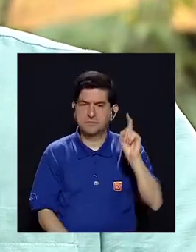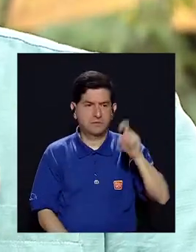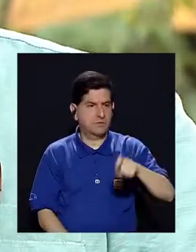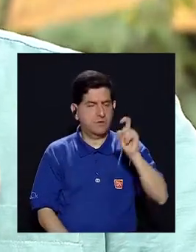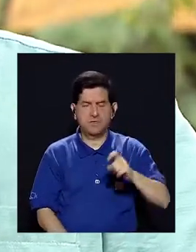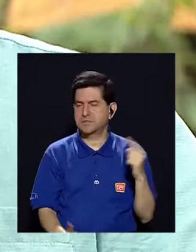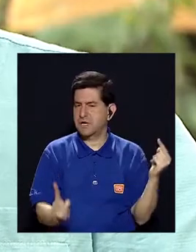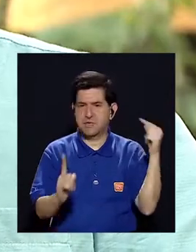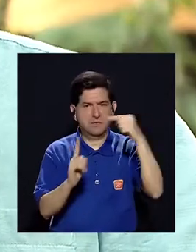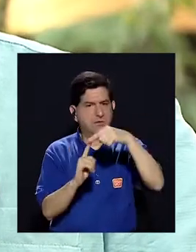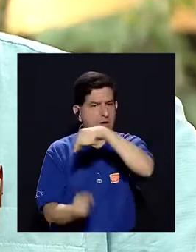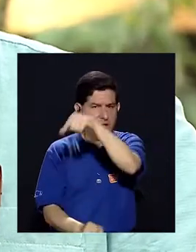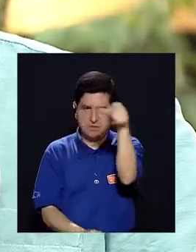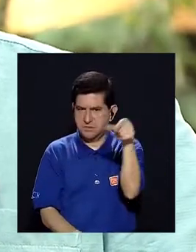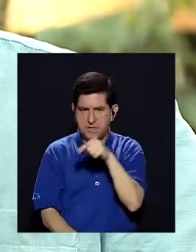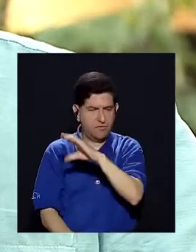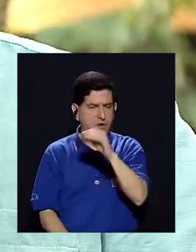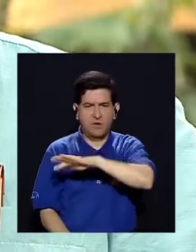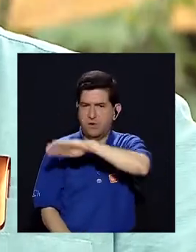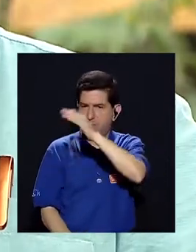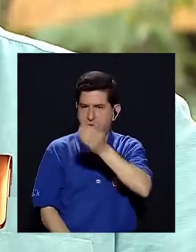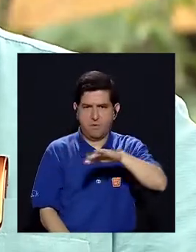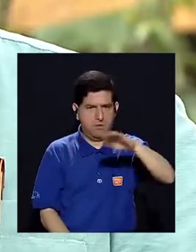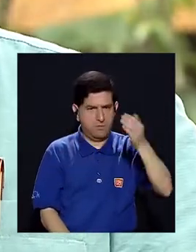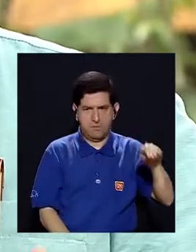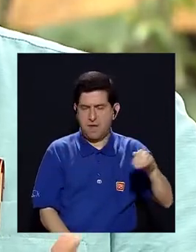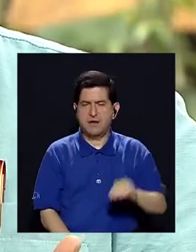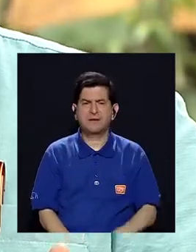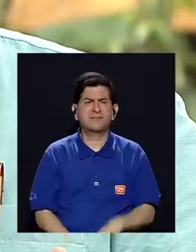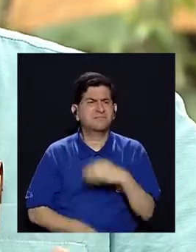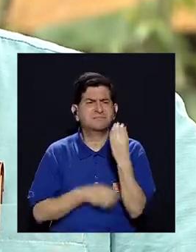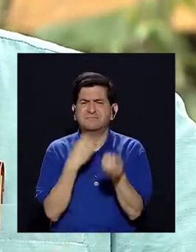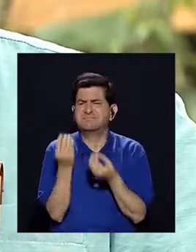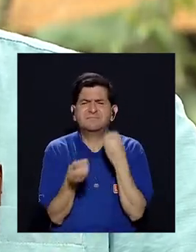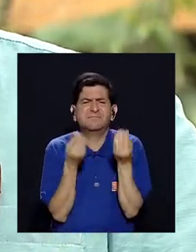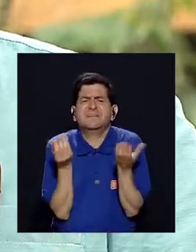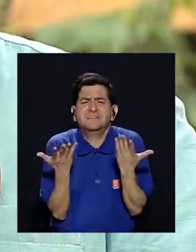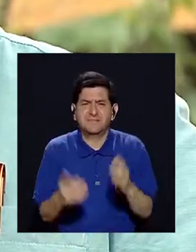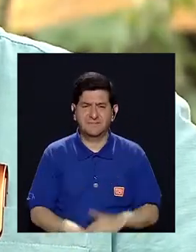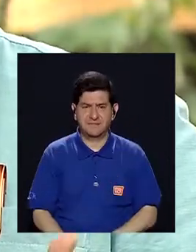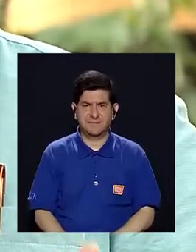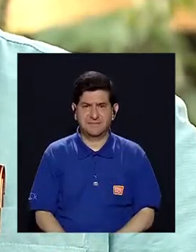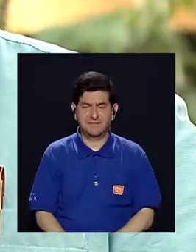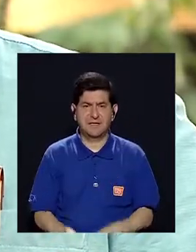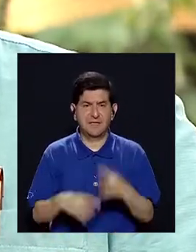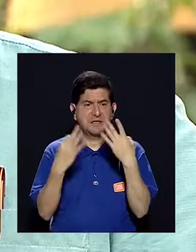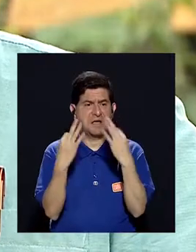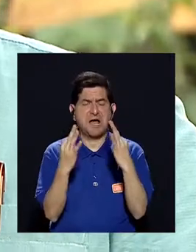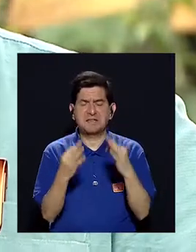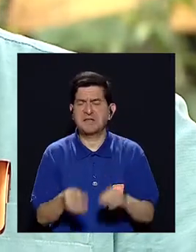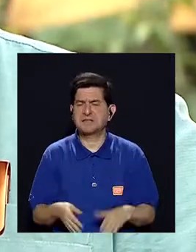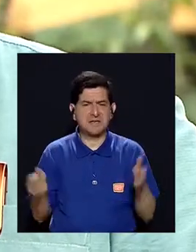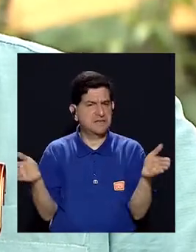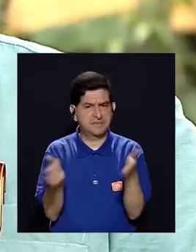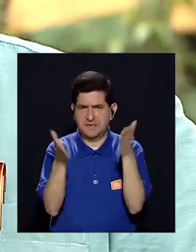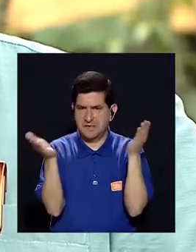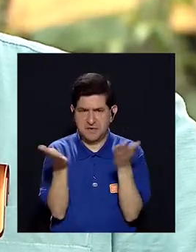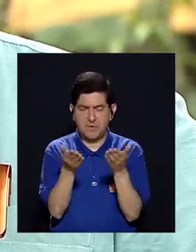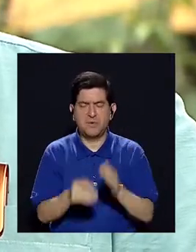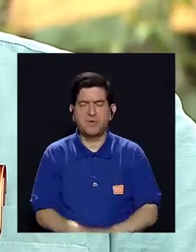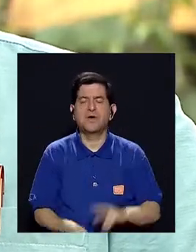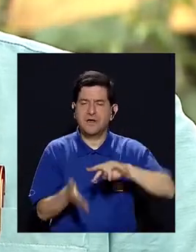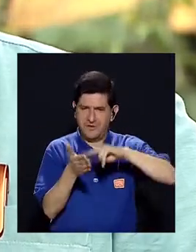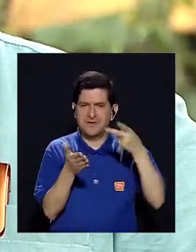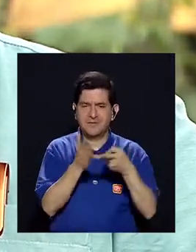tienen que llegar a nuestro río, no tienen que llegar a nuestros mares. Entonces, ¿cómo tenemos que hacer? desincentivando, que es lo que